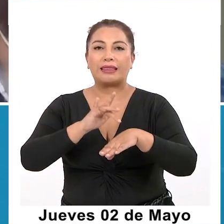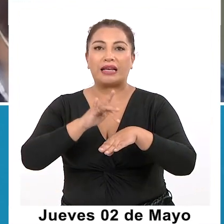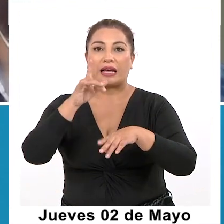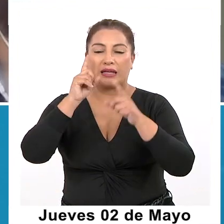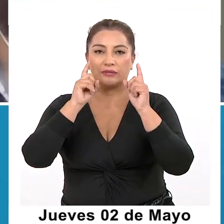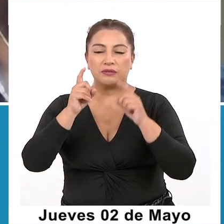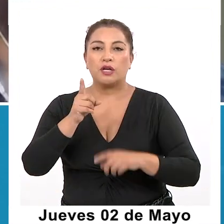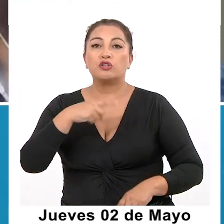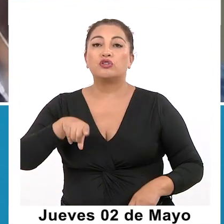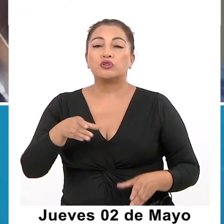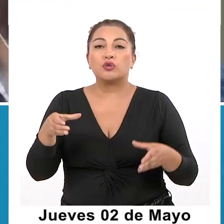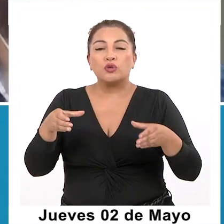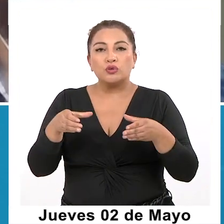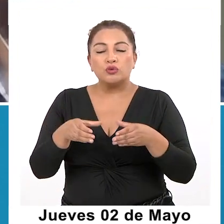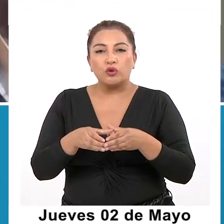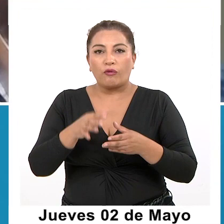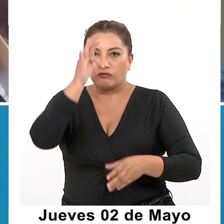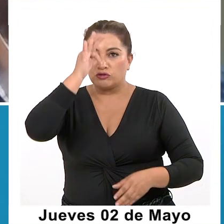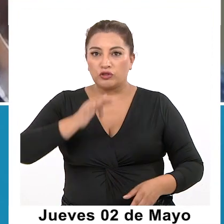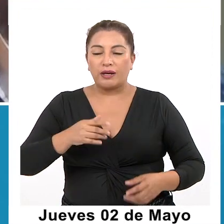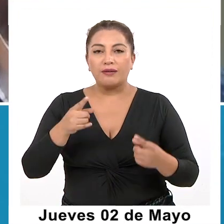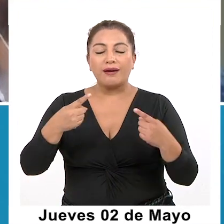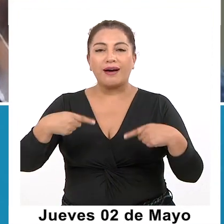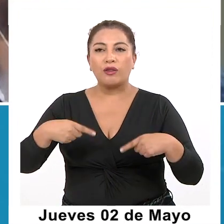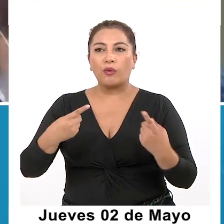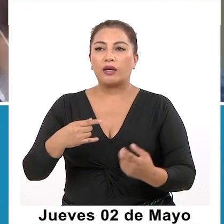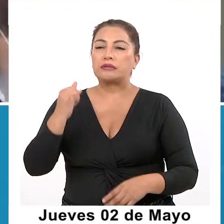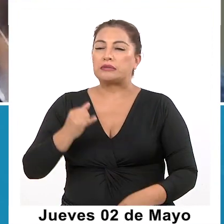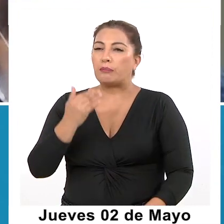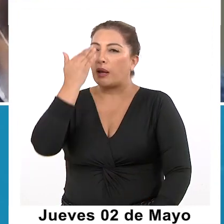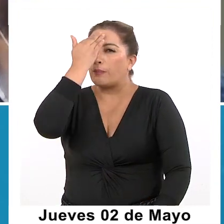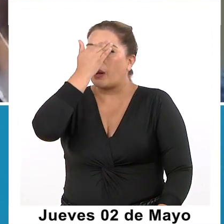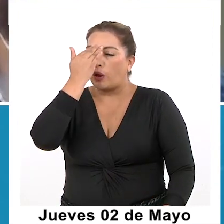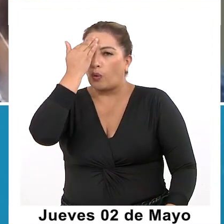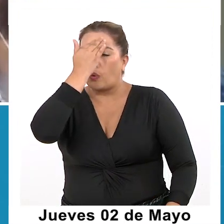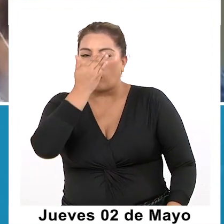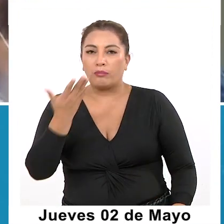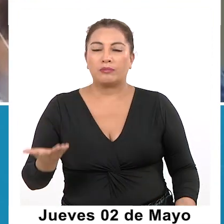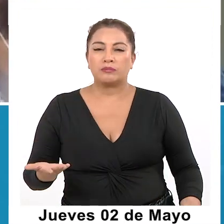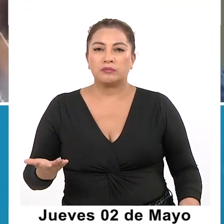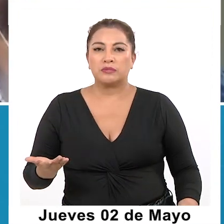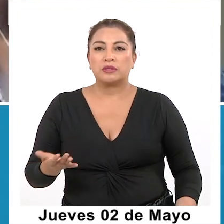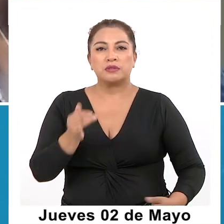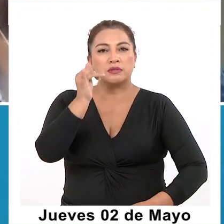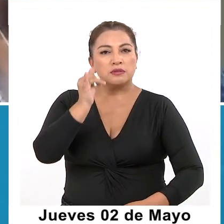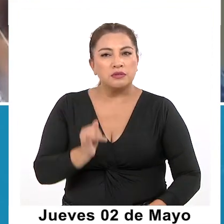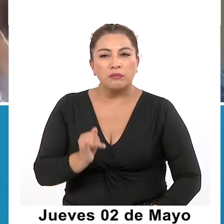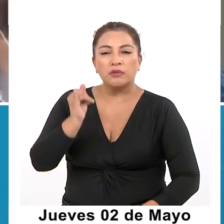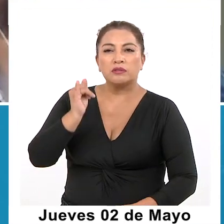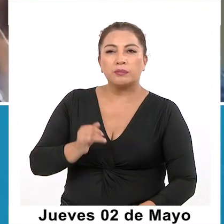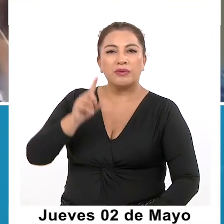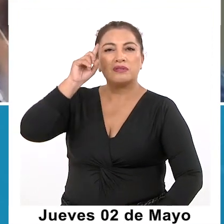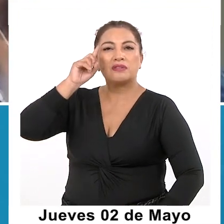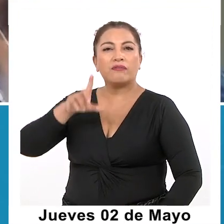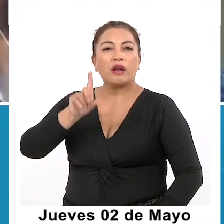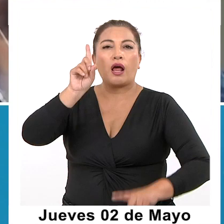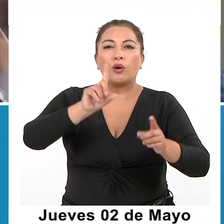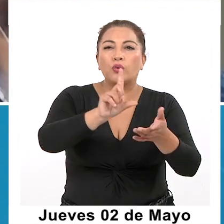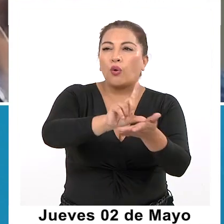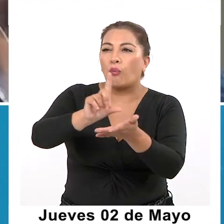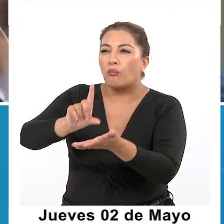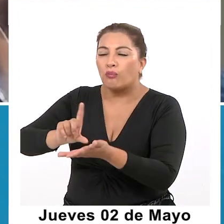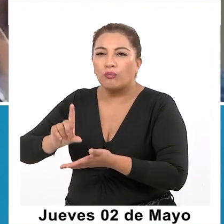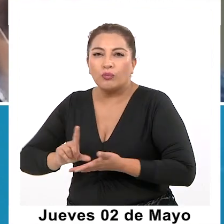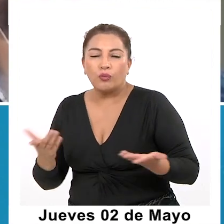asociación de funcionarios de aduana nos hemos preocupado de estar eh marcando digamos marcando los puntos de inflexión sobre todo